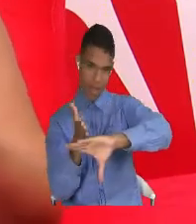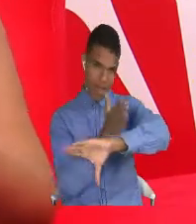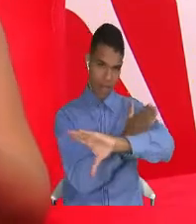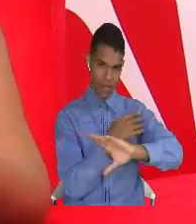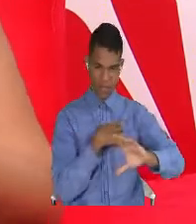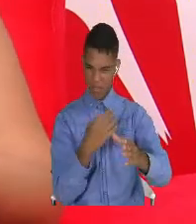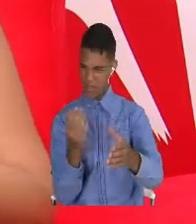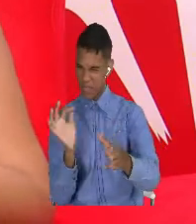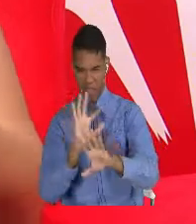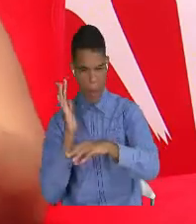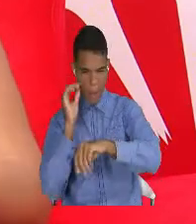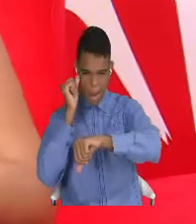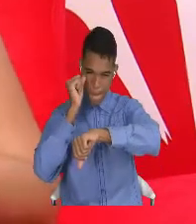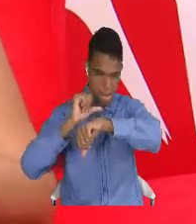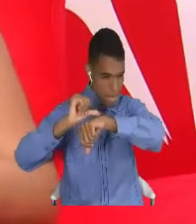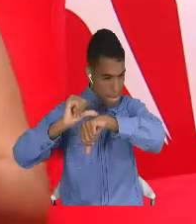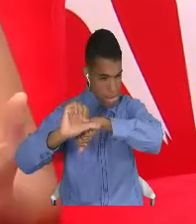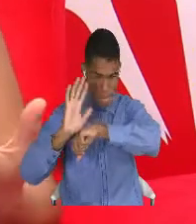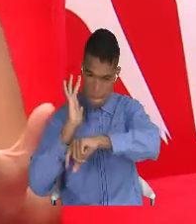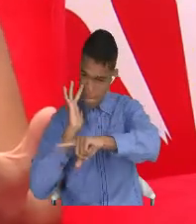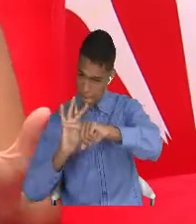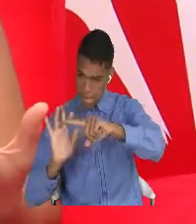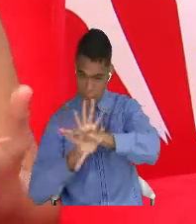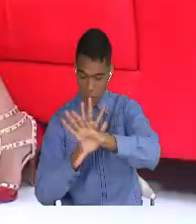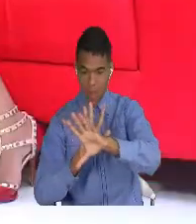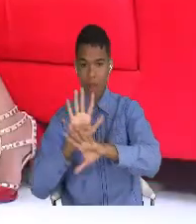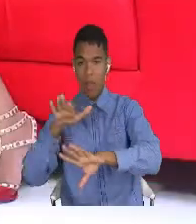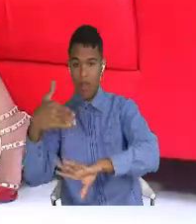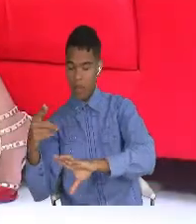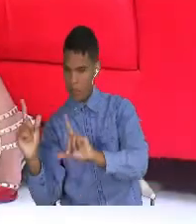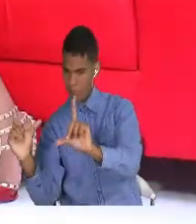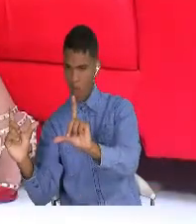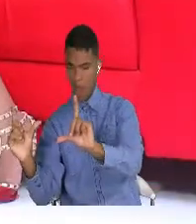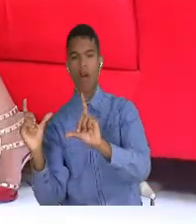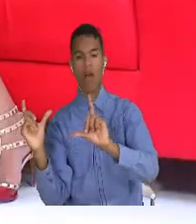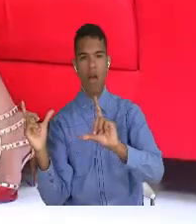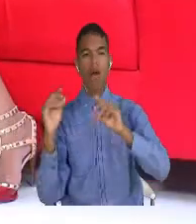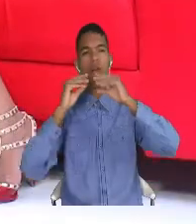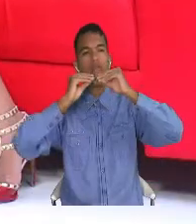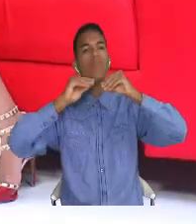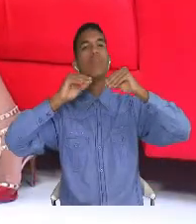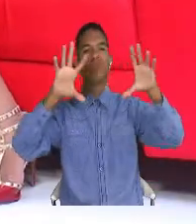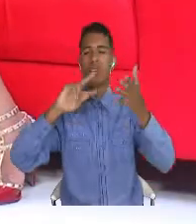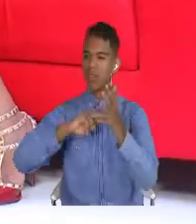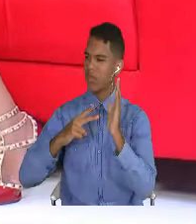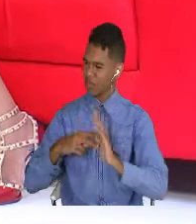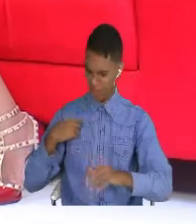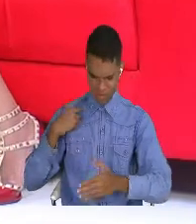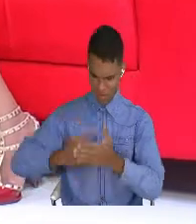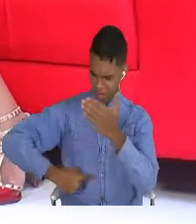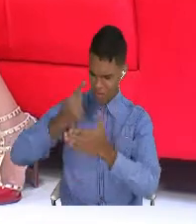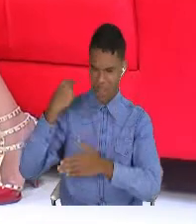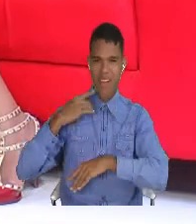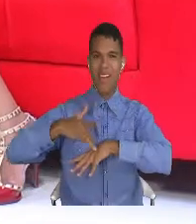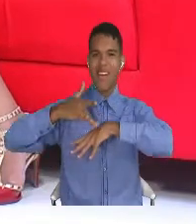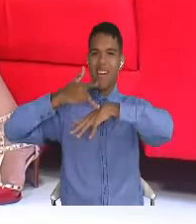sea, ¿se sienten tan conformes con el después? Emocionadas. Que dicen, sí, publique. Sí, ellas se sienten